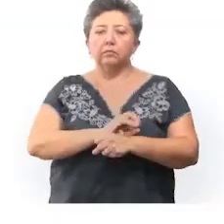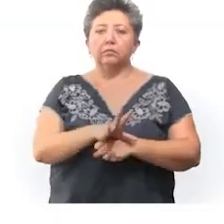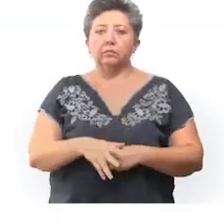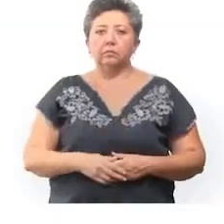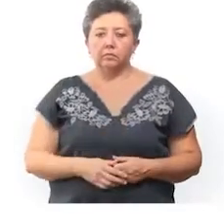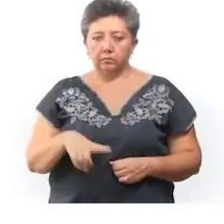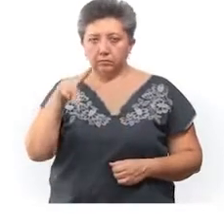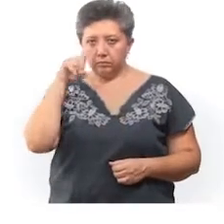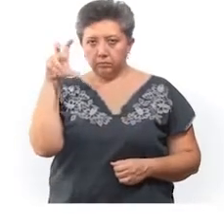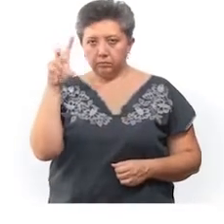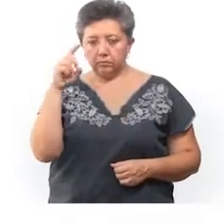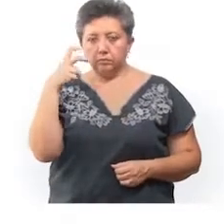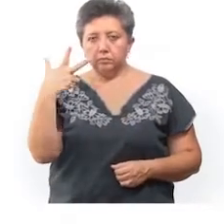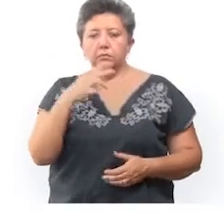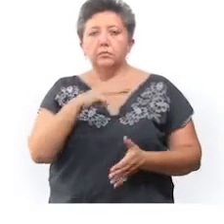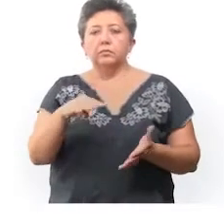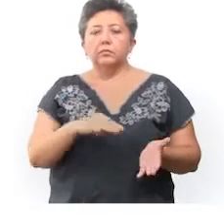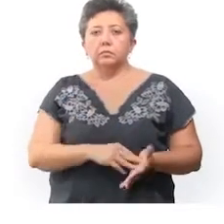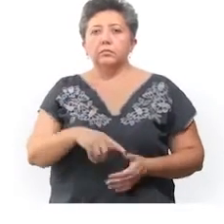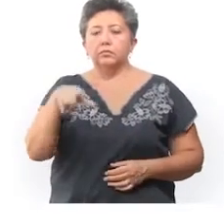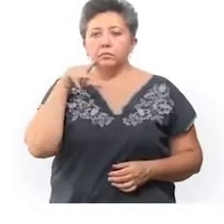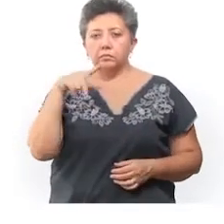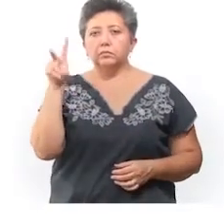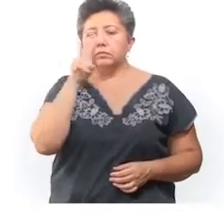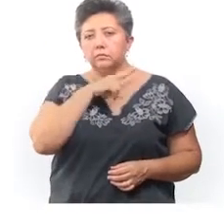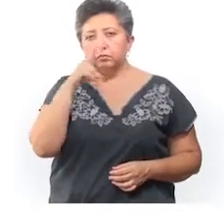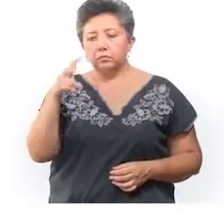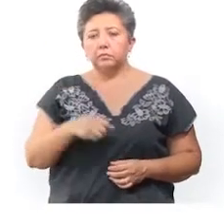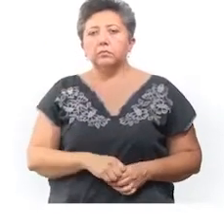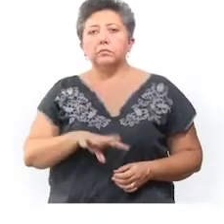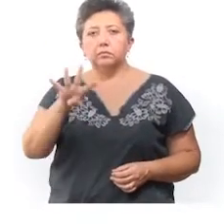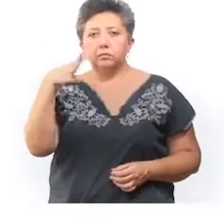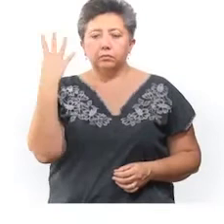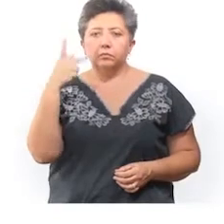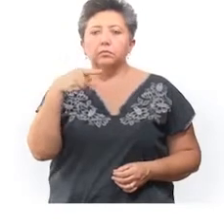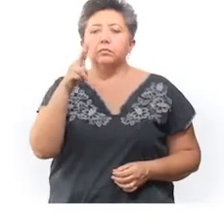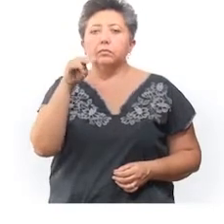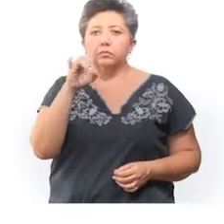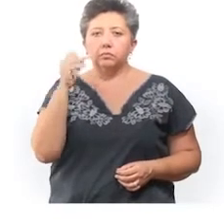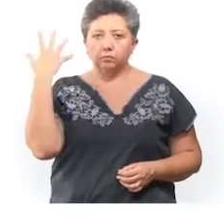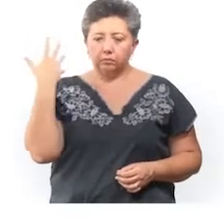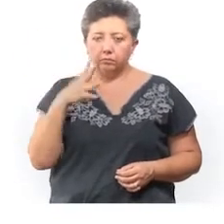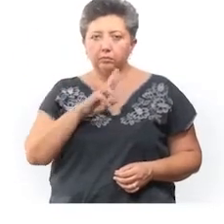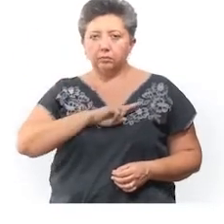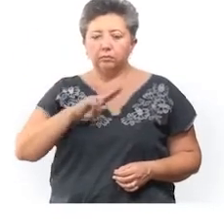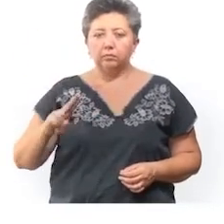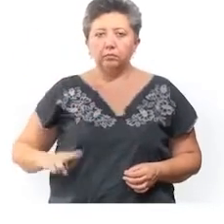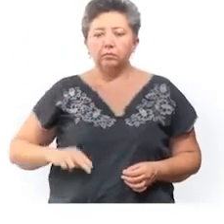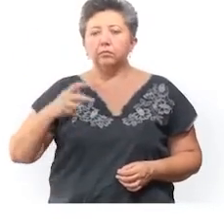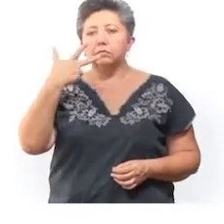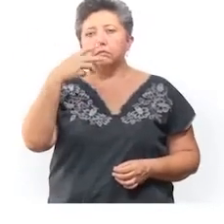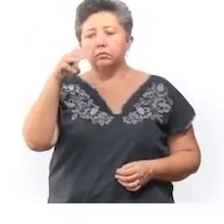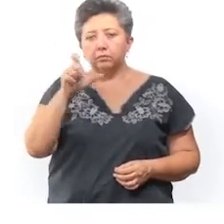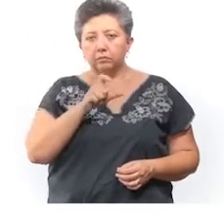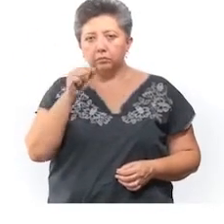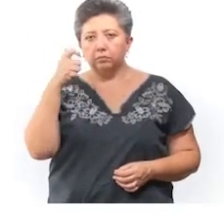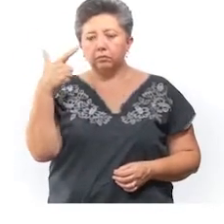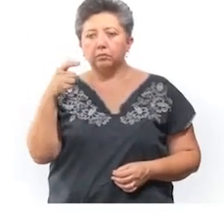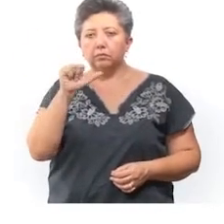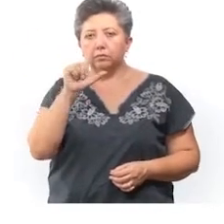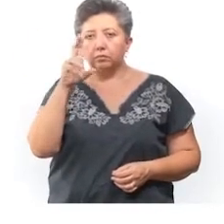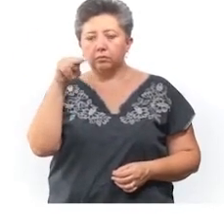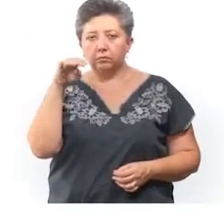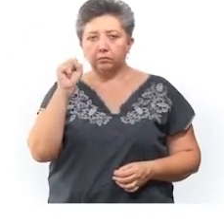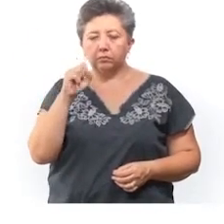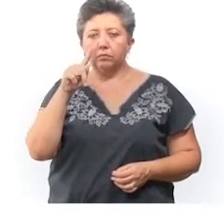coronavirus, 138 en Mérida, 17 en Valladolid, 14 en Canacín, 10 en Umán, 8 en Maxcanú, 7 en Acanqué